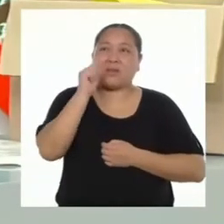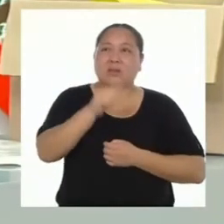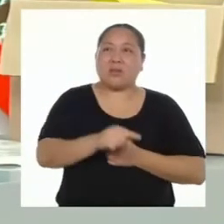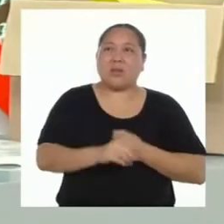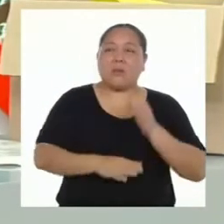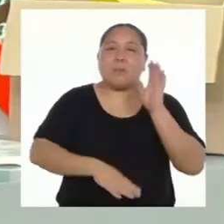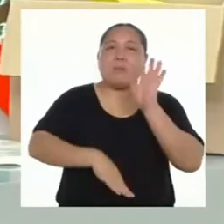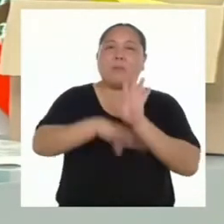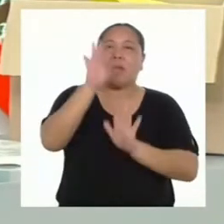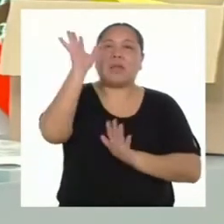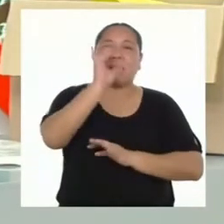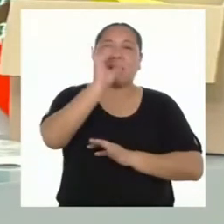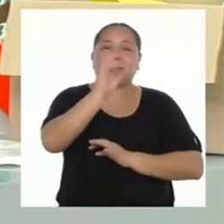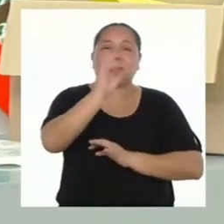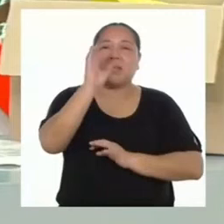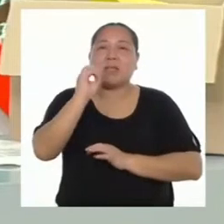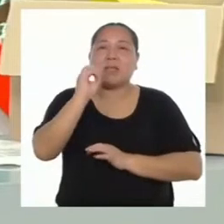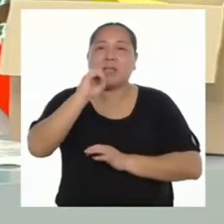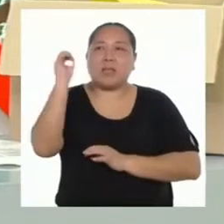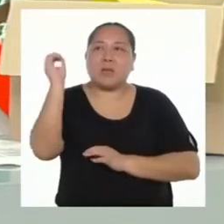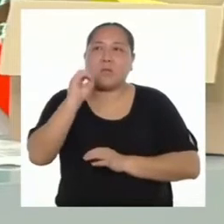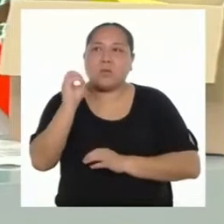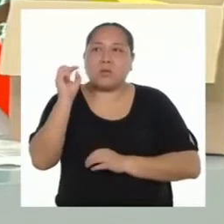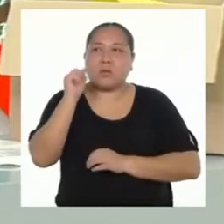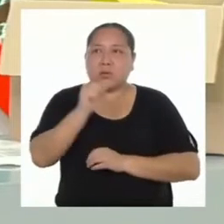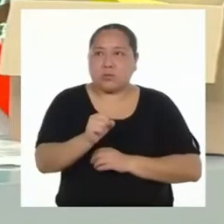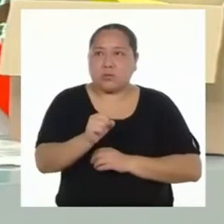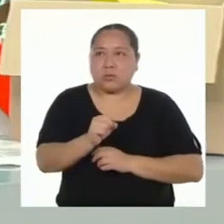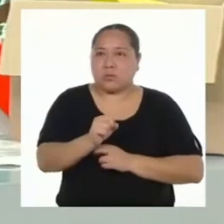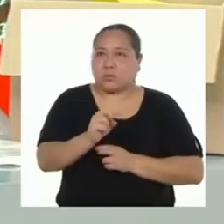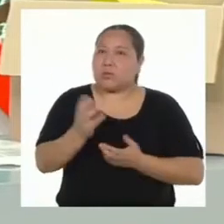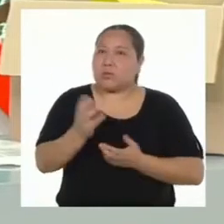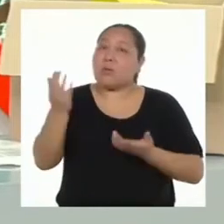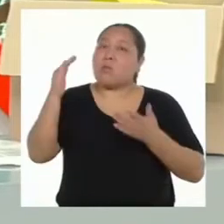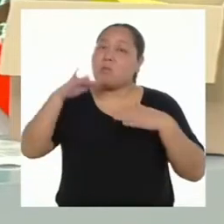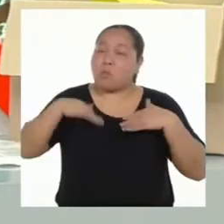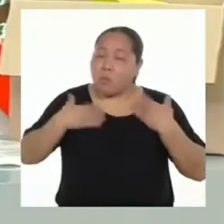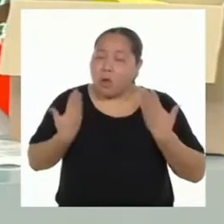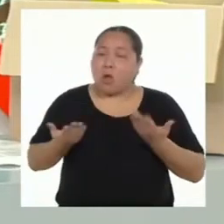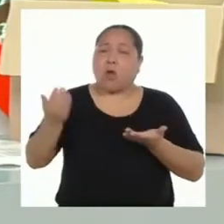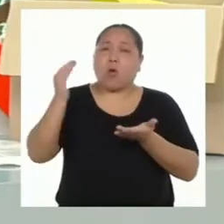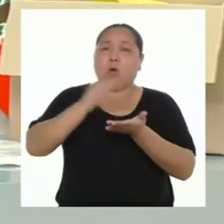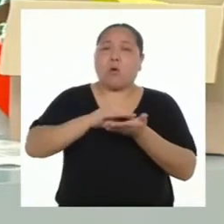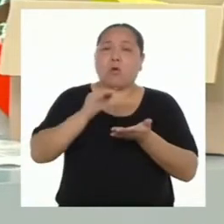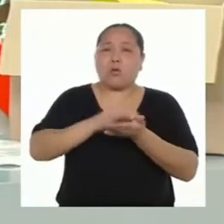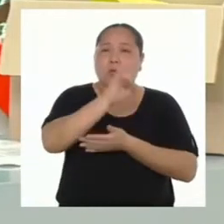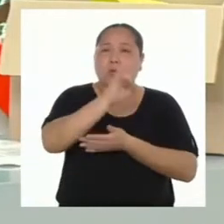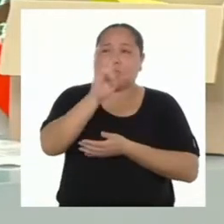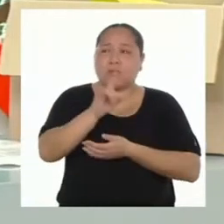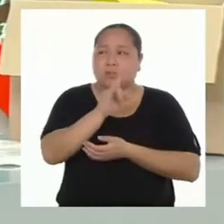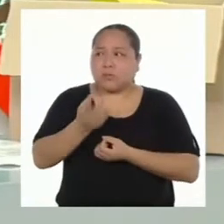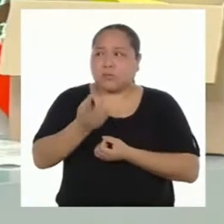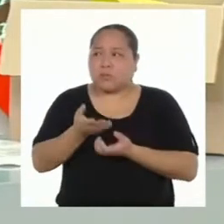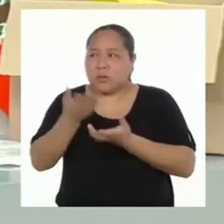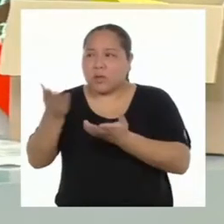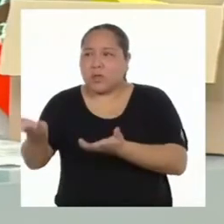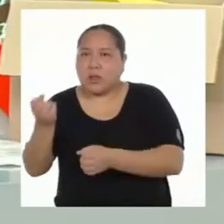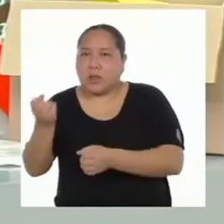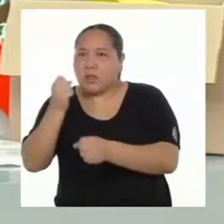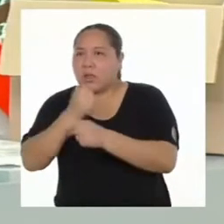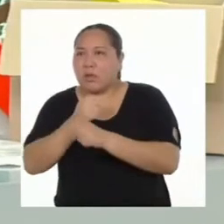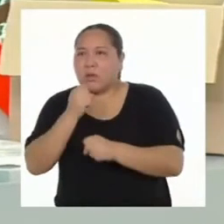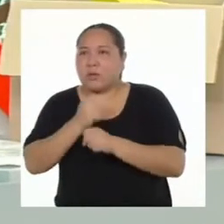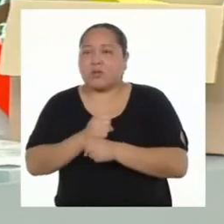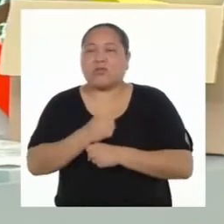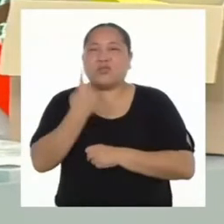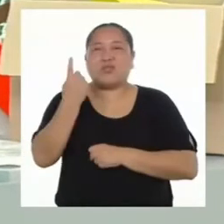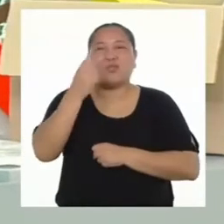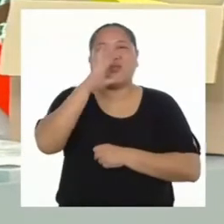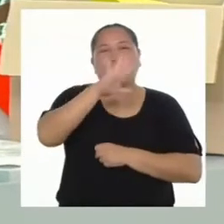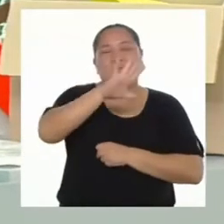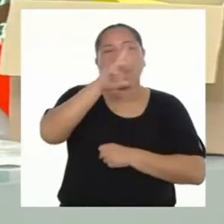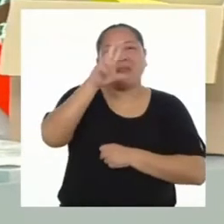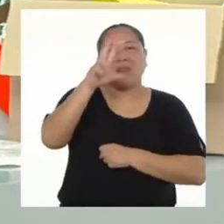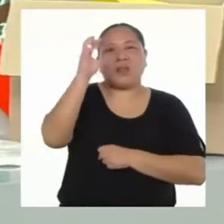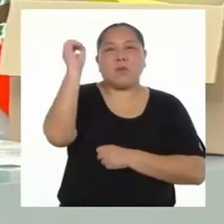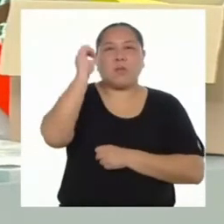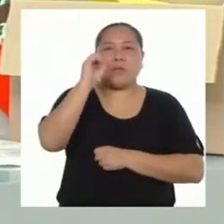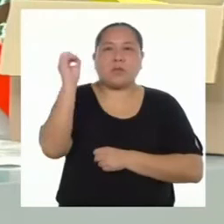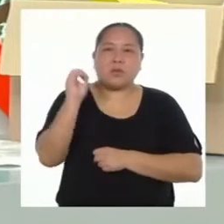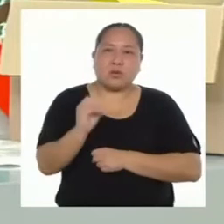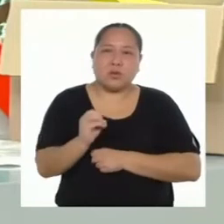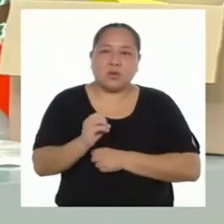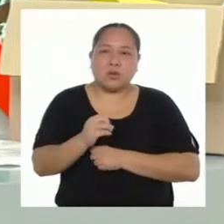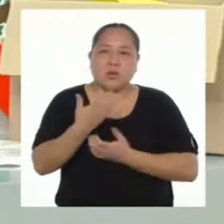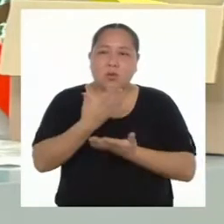más del 70% puede ser reutilizado para generar empleo e ingresos. Solo el 53%